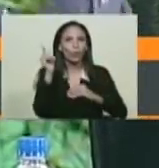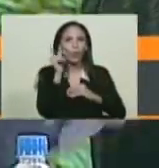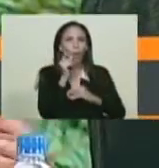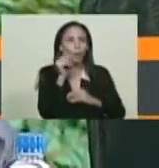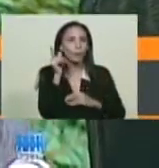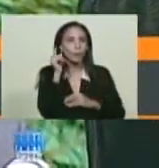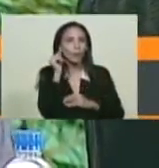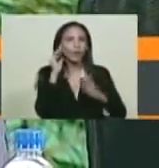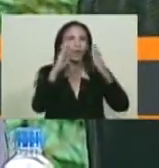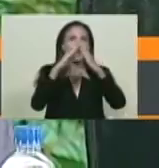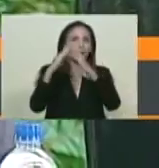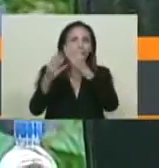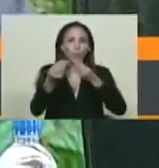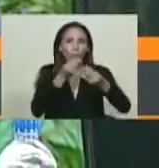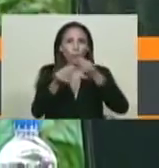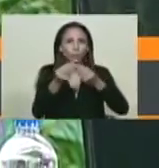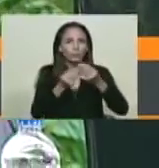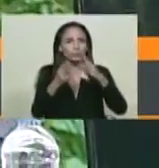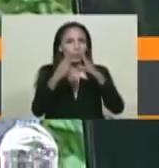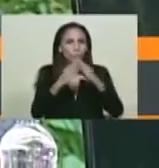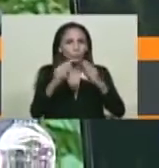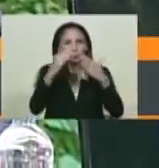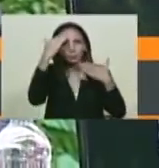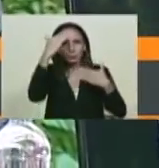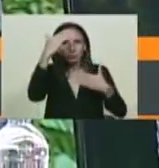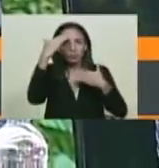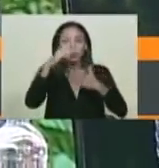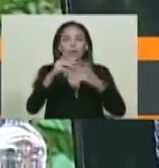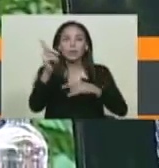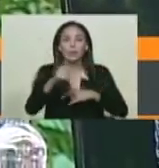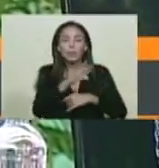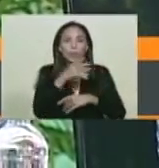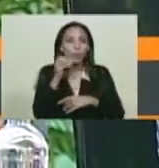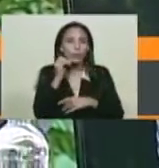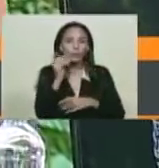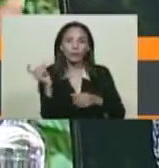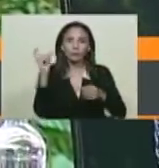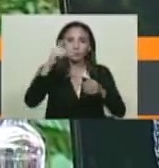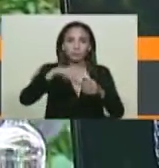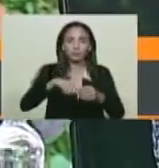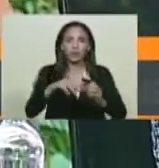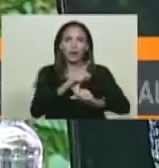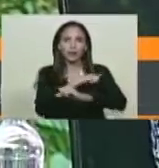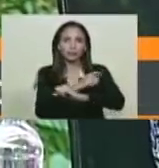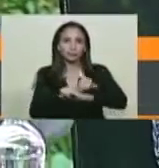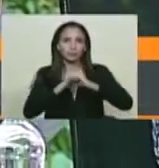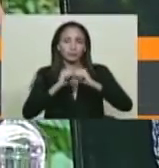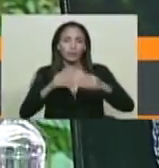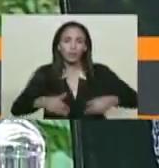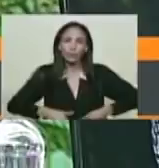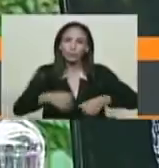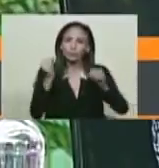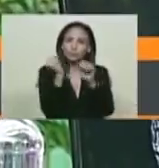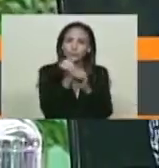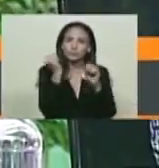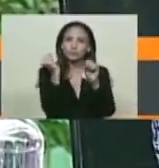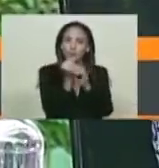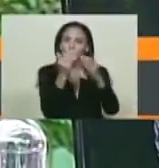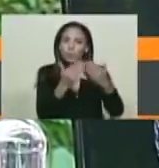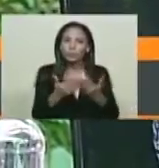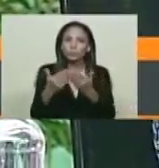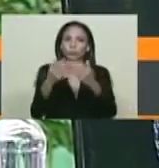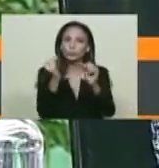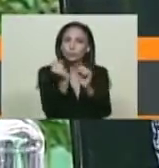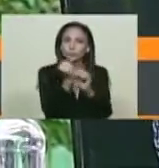las casas de alimentación, de las comunas, y también a toda la juventud que se incorpora al esfuerzo laboral, productivo, al estudio y al